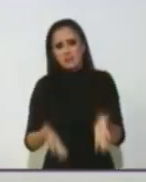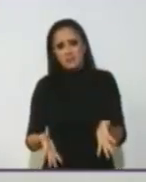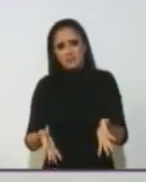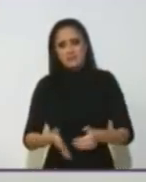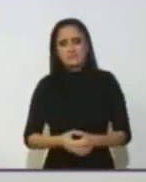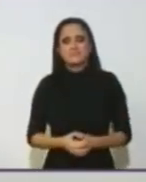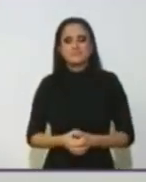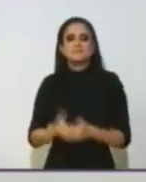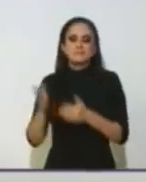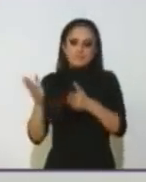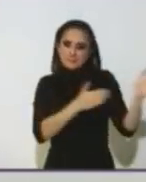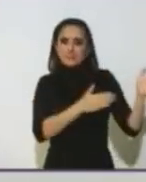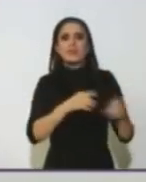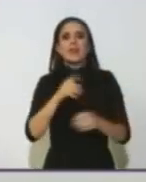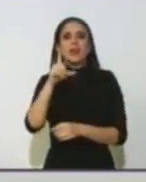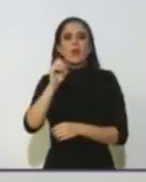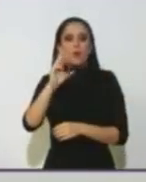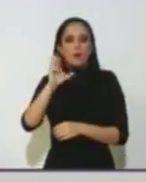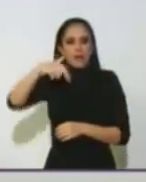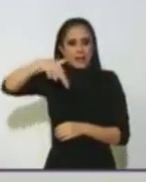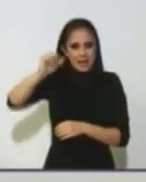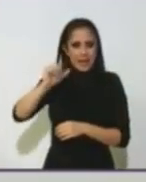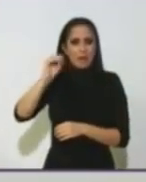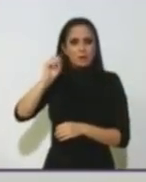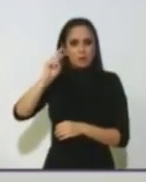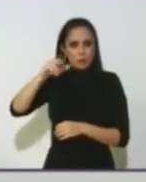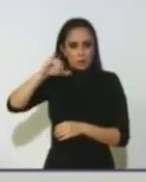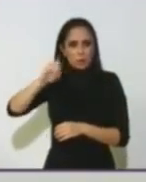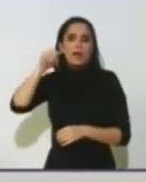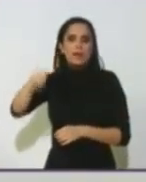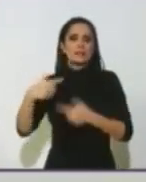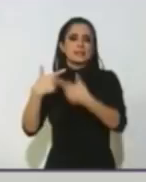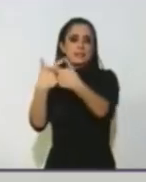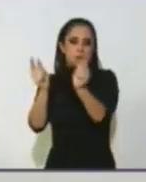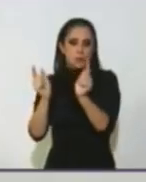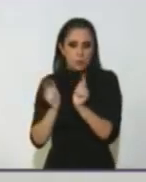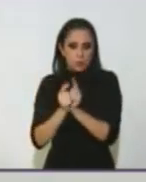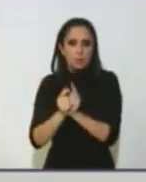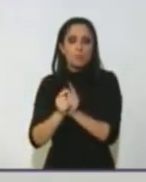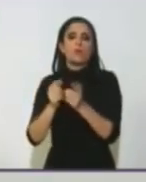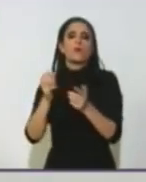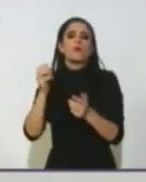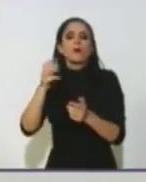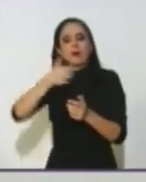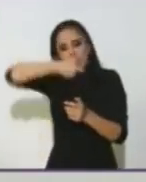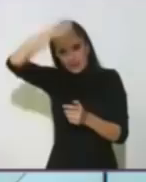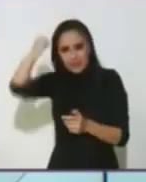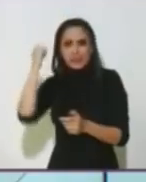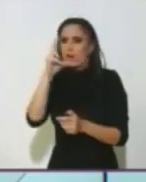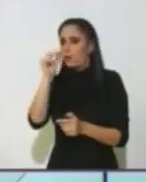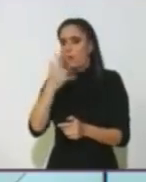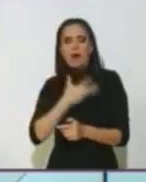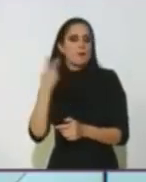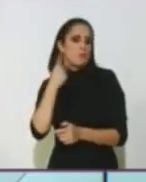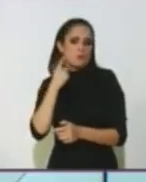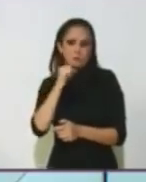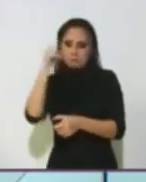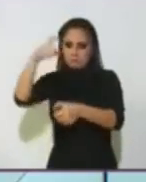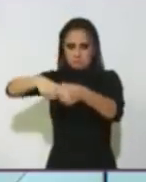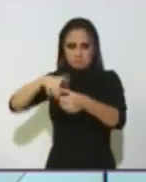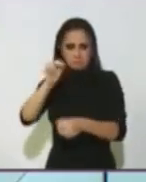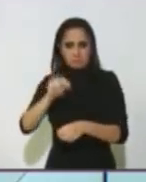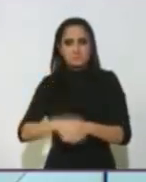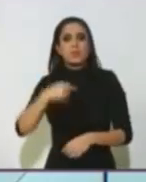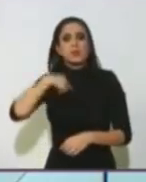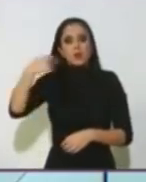a continuación con lorena osornio ella es candidata sin partido adelante lorena tienes un minuto muy buenas noches mi